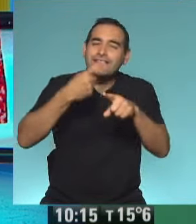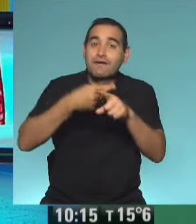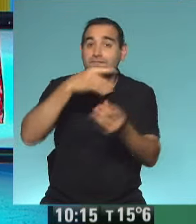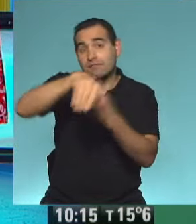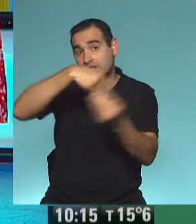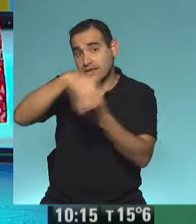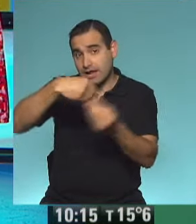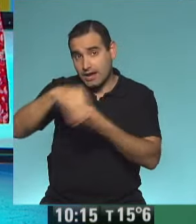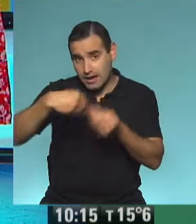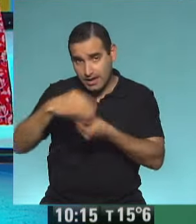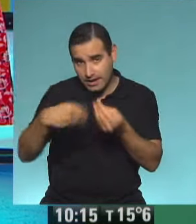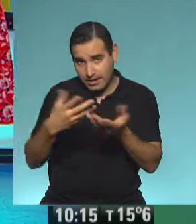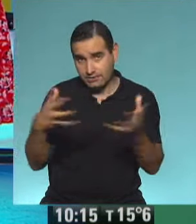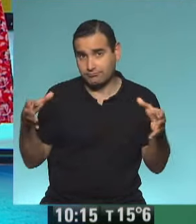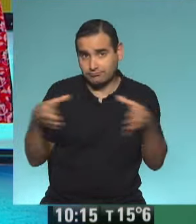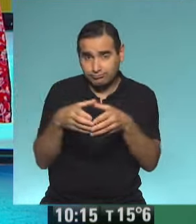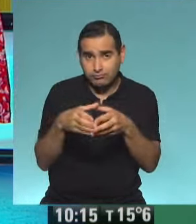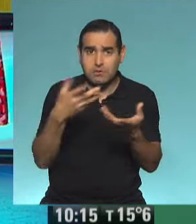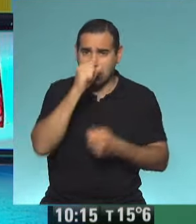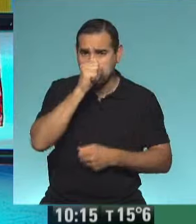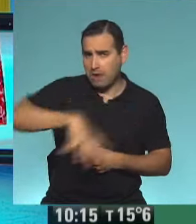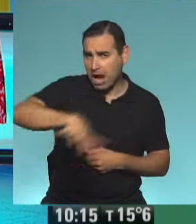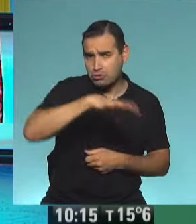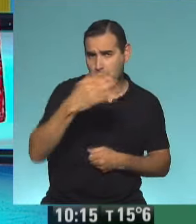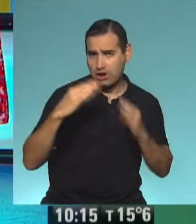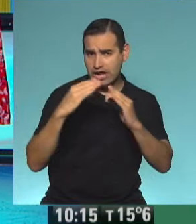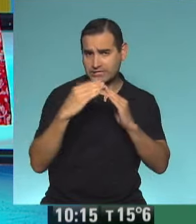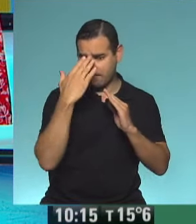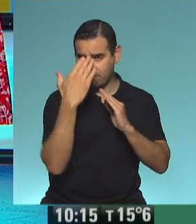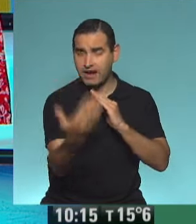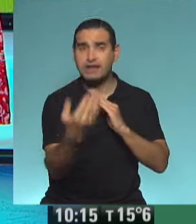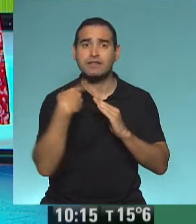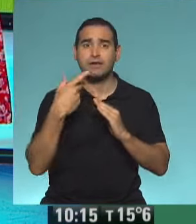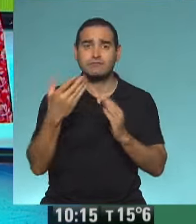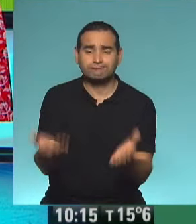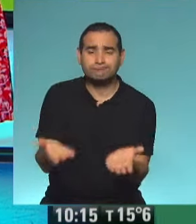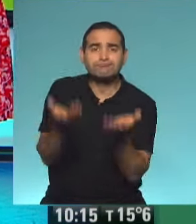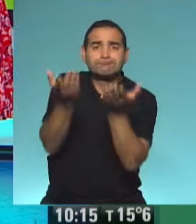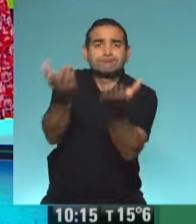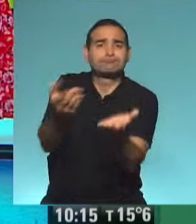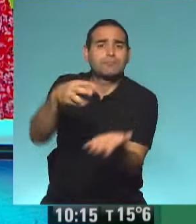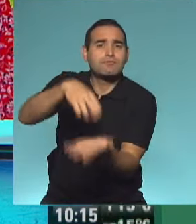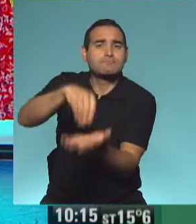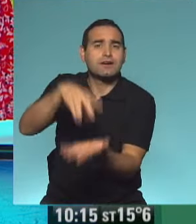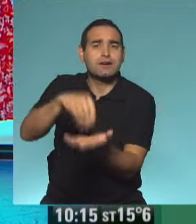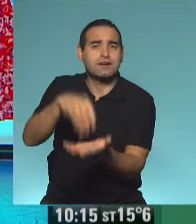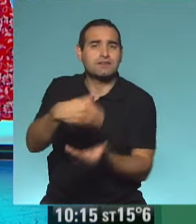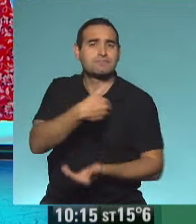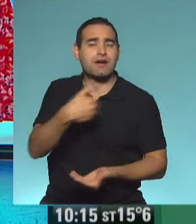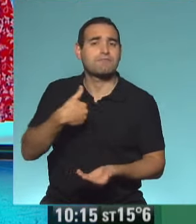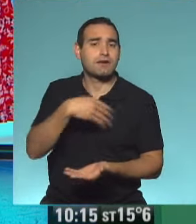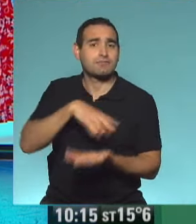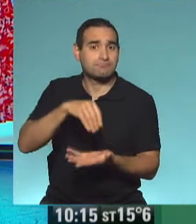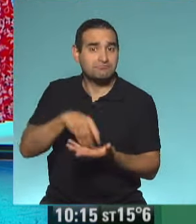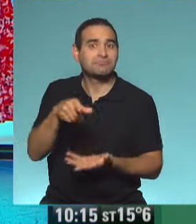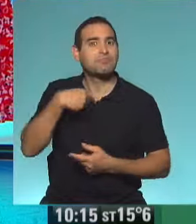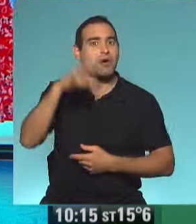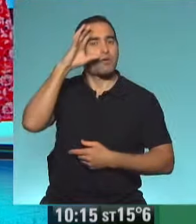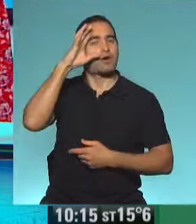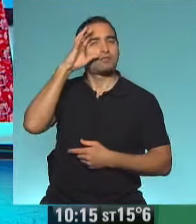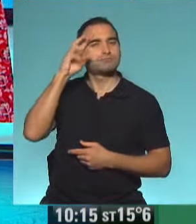familia, sí. Se hace en el patio o en los frentes de las casas, que hacen ofrendas a la Pachamama y celebran y comparten un momento. Me acordé mucho de